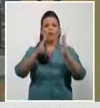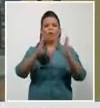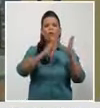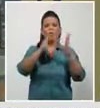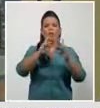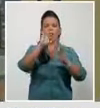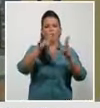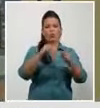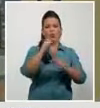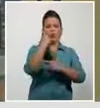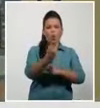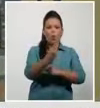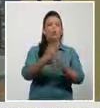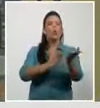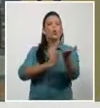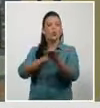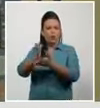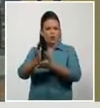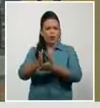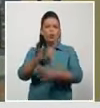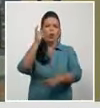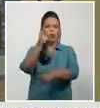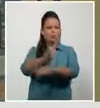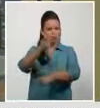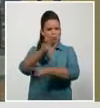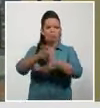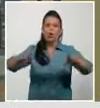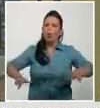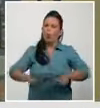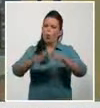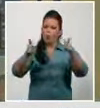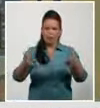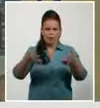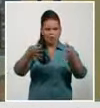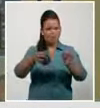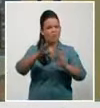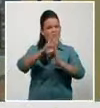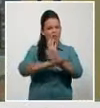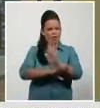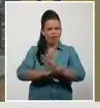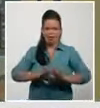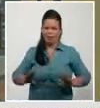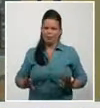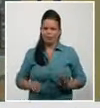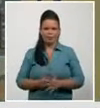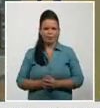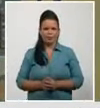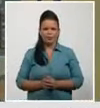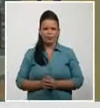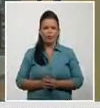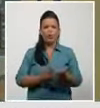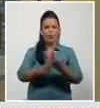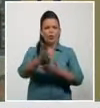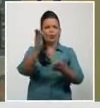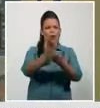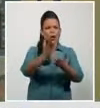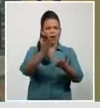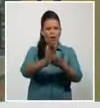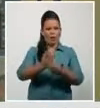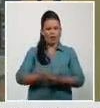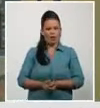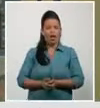el proceso docente cumpliendo todas las medidas determinadas para esta fase. Y con respecto a los demás municipios de nuestra provincia,